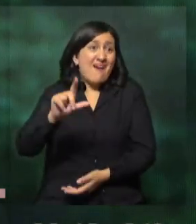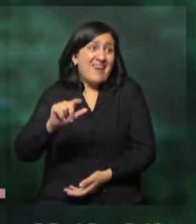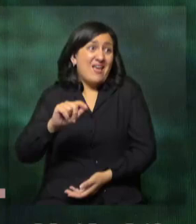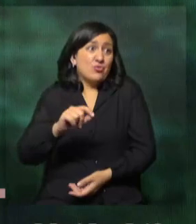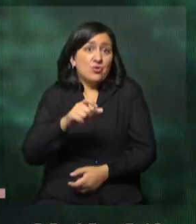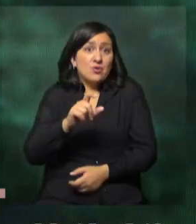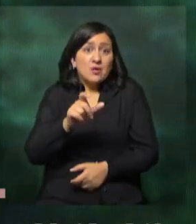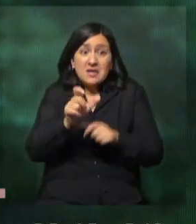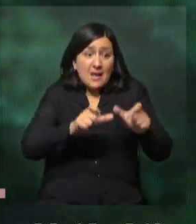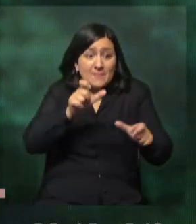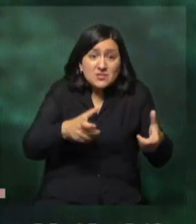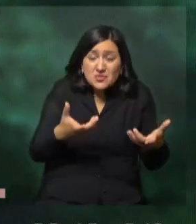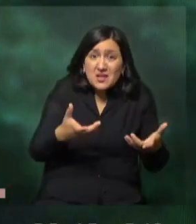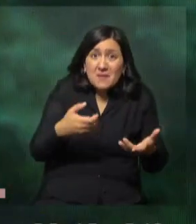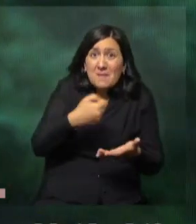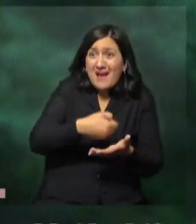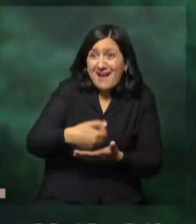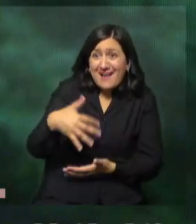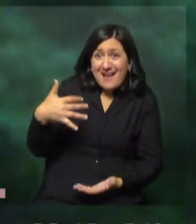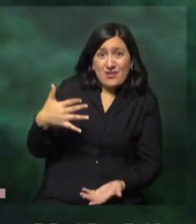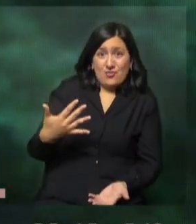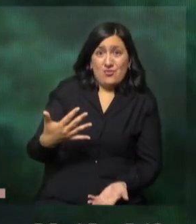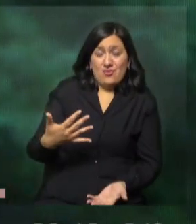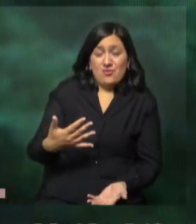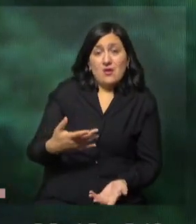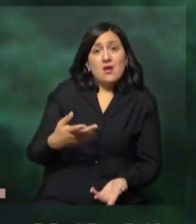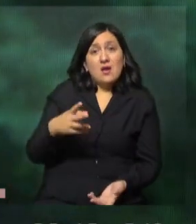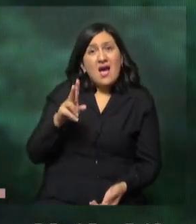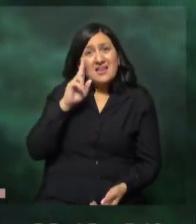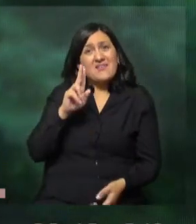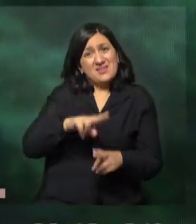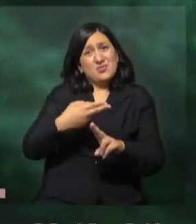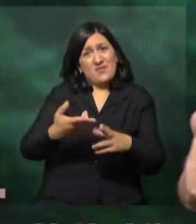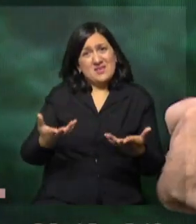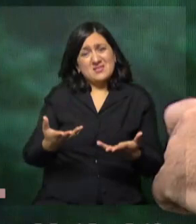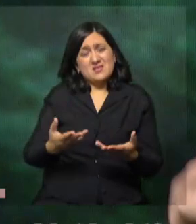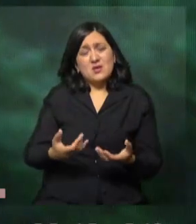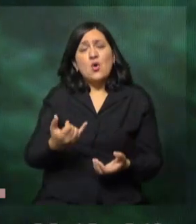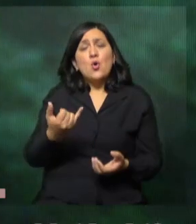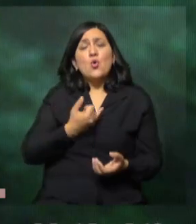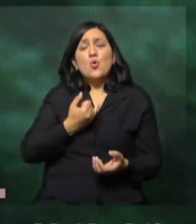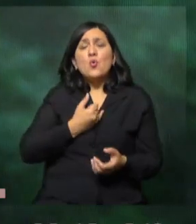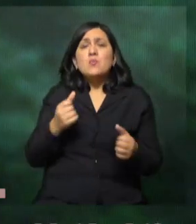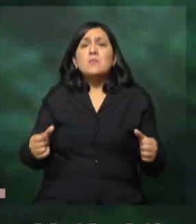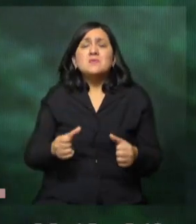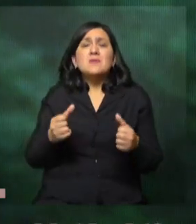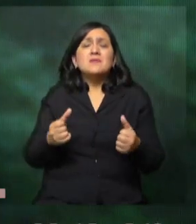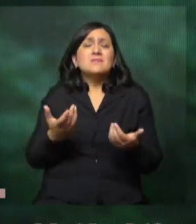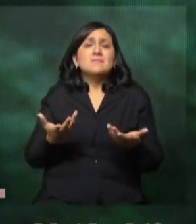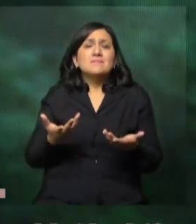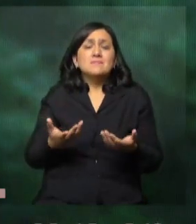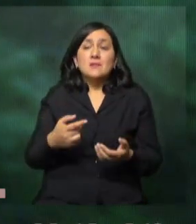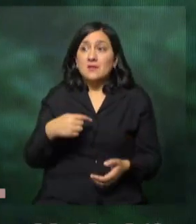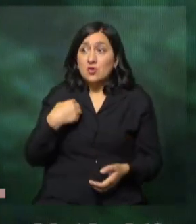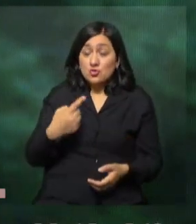y después el resto de la población paga una tarifa muy elevada. ¿Y habría que rever eso? ¿Cómo se, por dónde se le hinca el diente eso? Nosotros